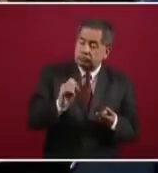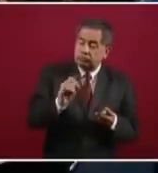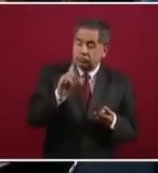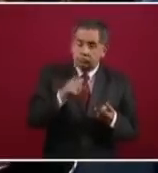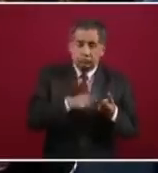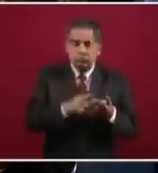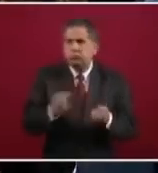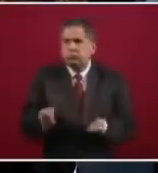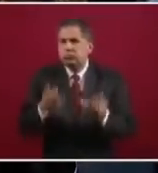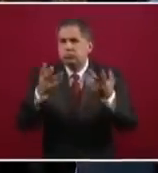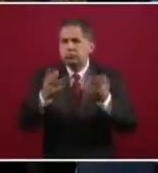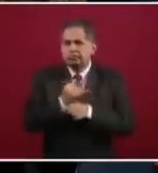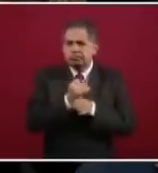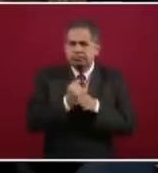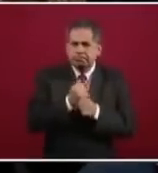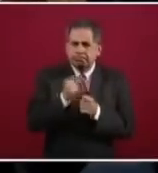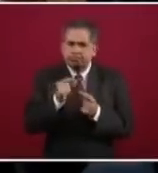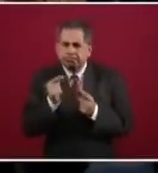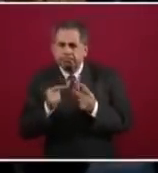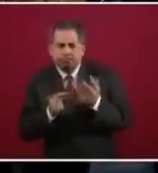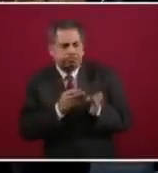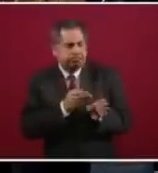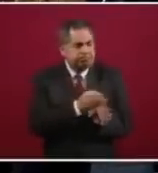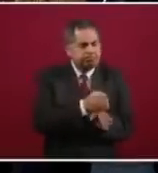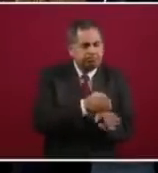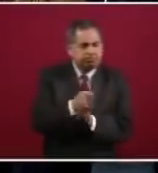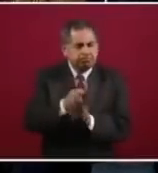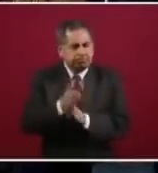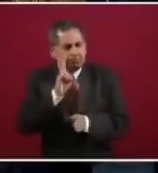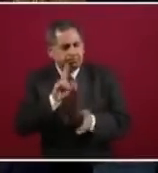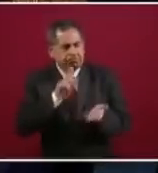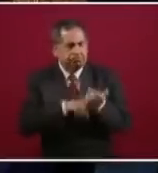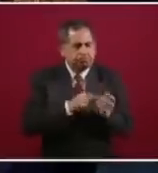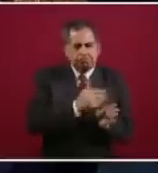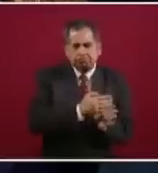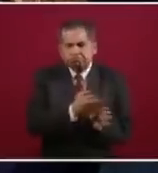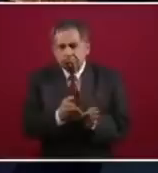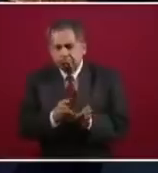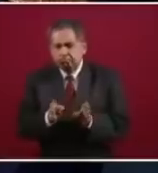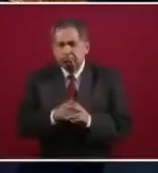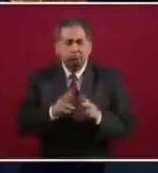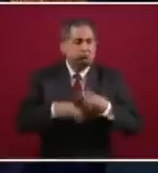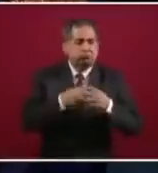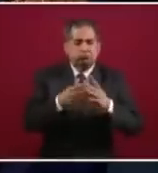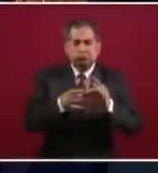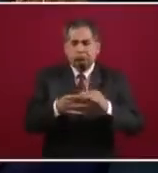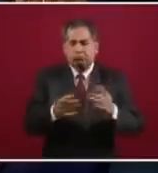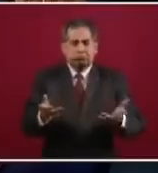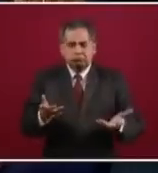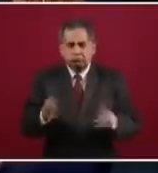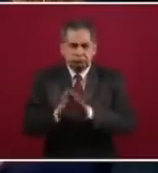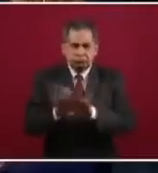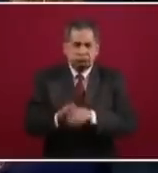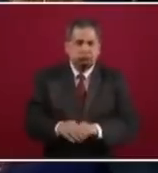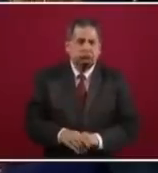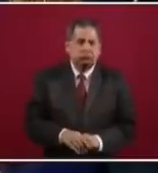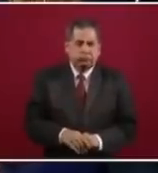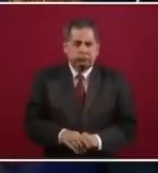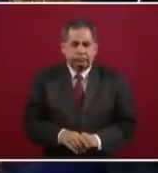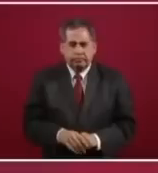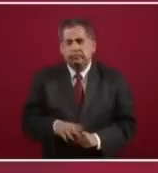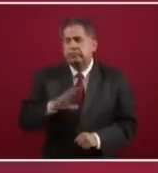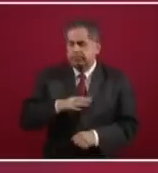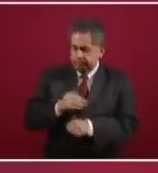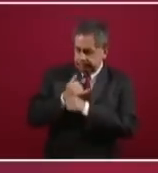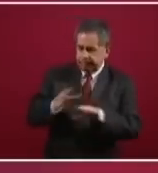dicho cuántas líneas de investigación hay, sin que nos dé detalles, pero cuántas hay alrededor del caso. Sí, hay